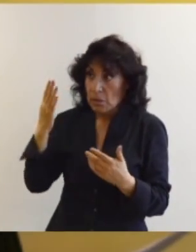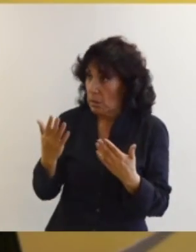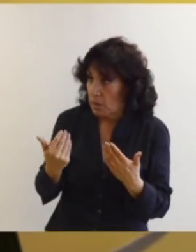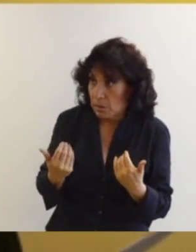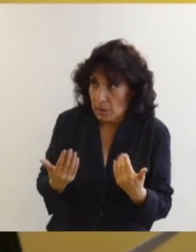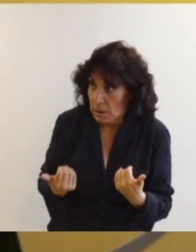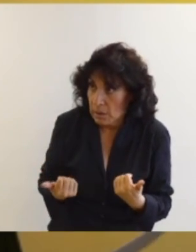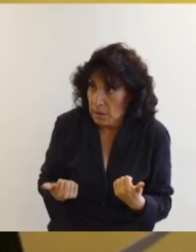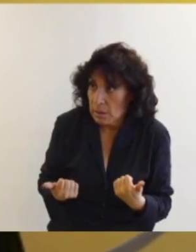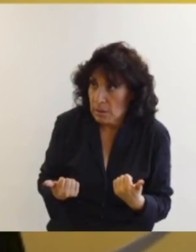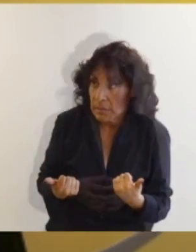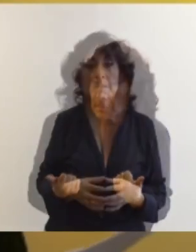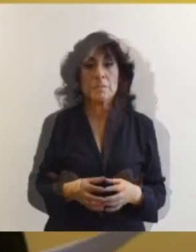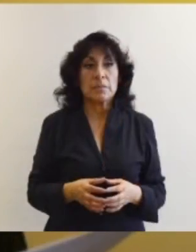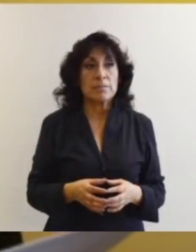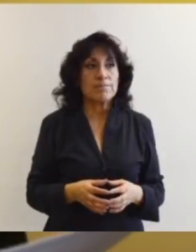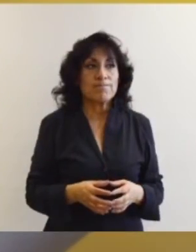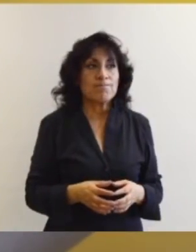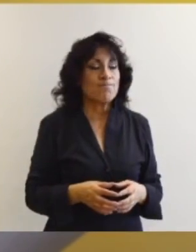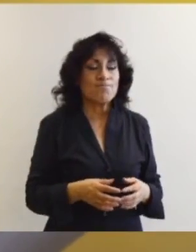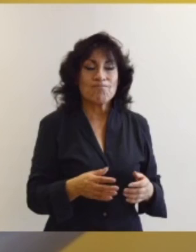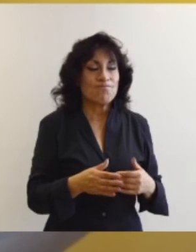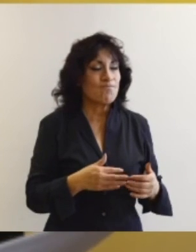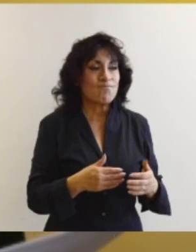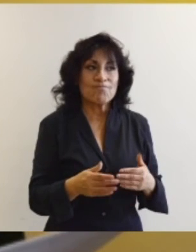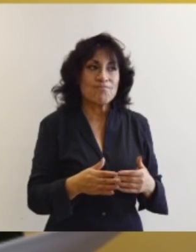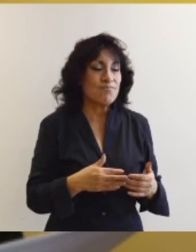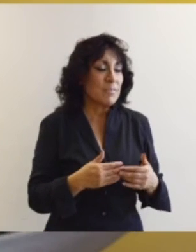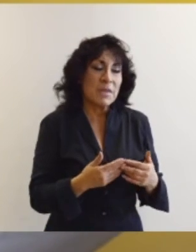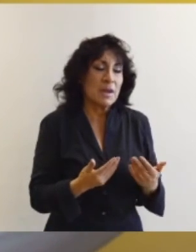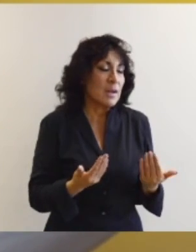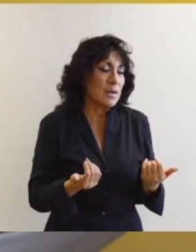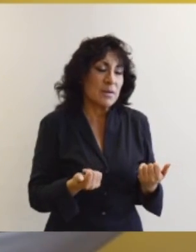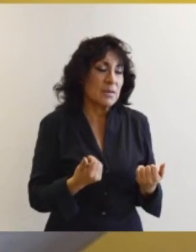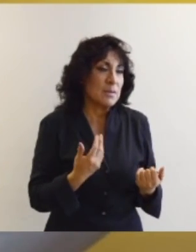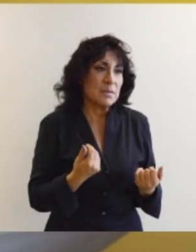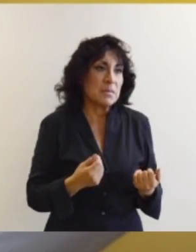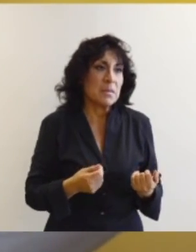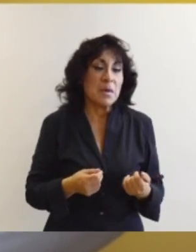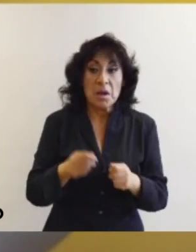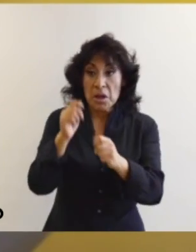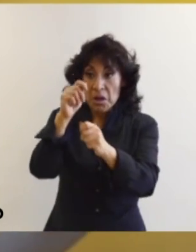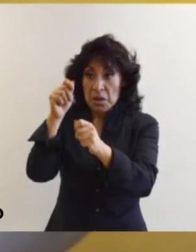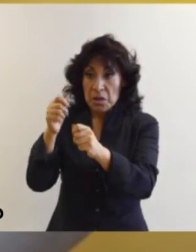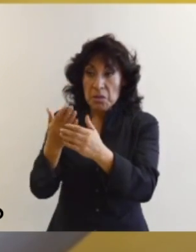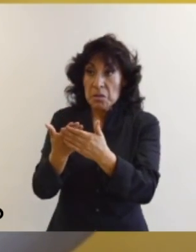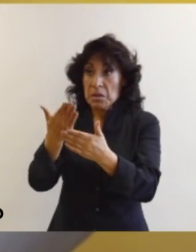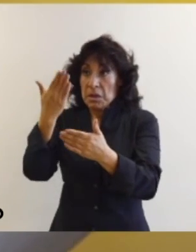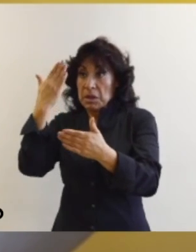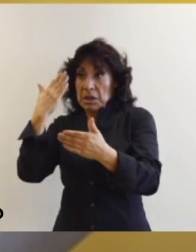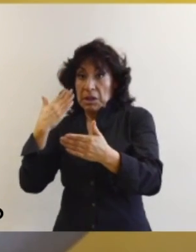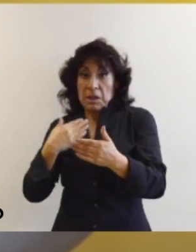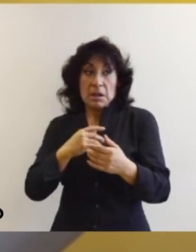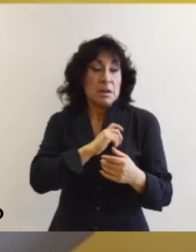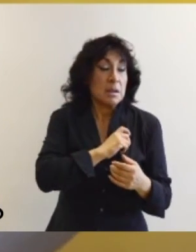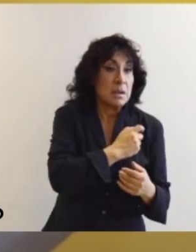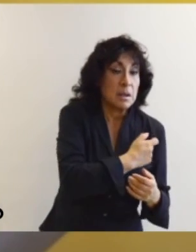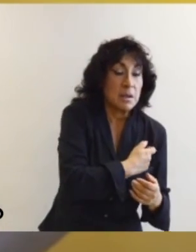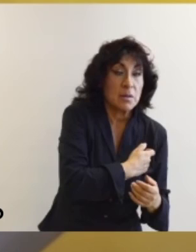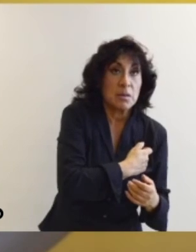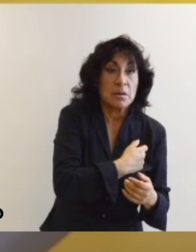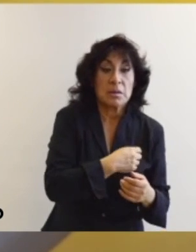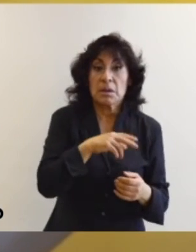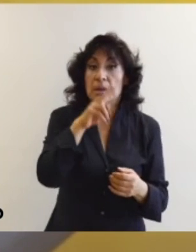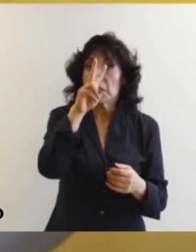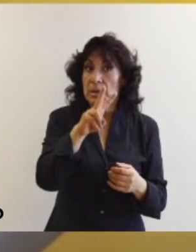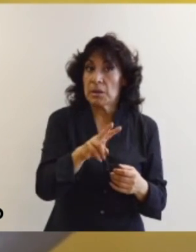No contemporáneas. La escultura precortesiana, religiosa y funeral, huía del realismo y no tomaba